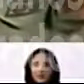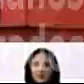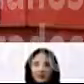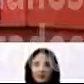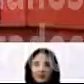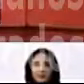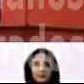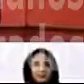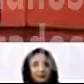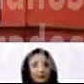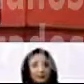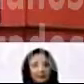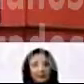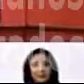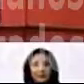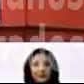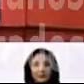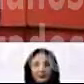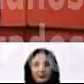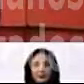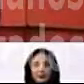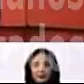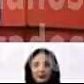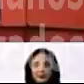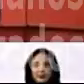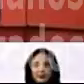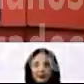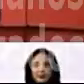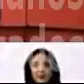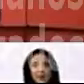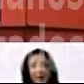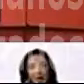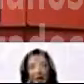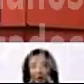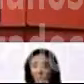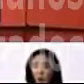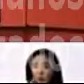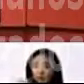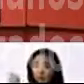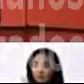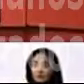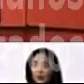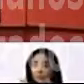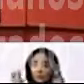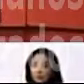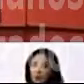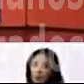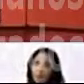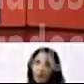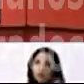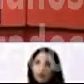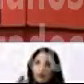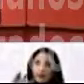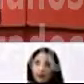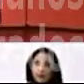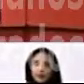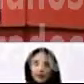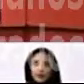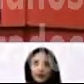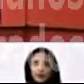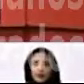50 años luchando. Compañeros y compañeras que toda su vida han luchado, entregados. Algunos tenemos menos tiempo, pero también